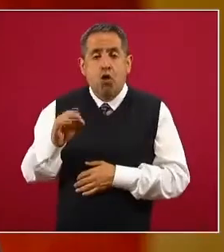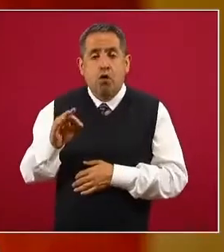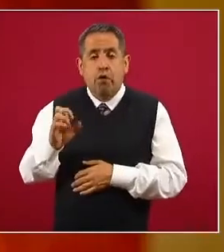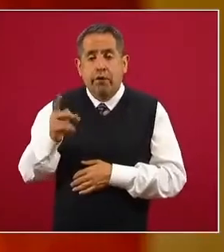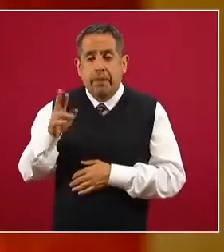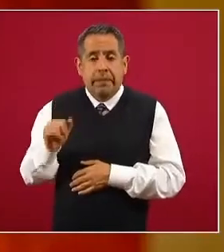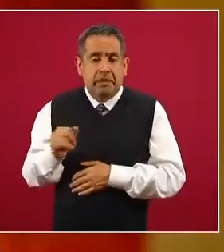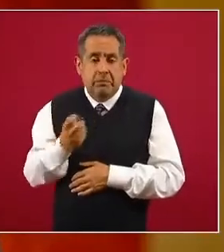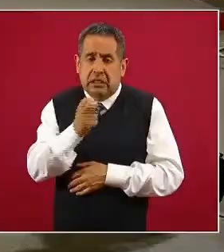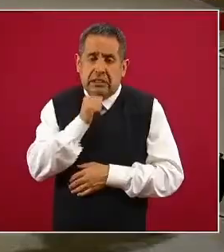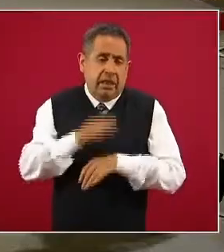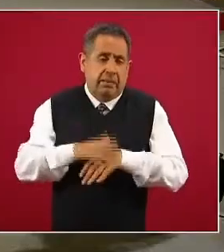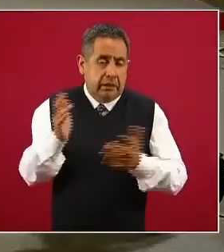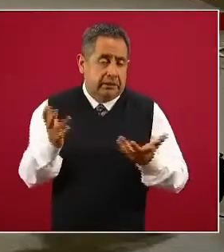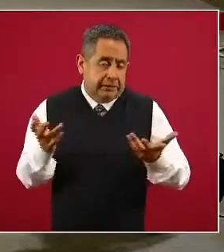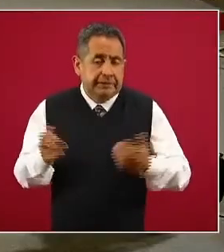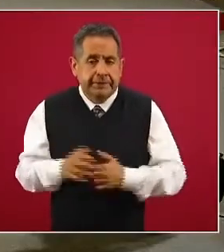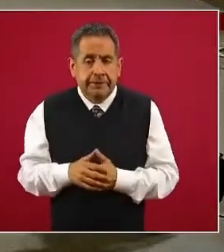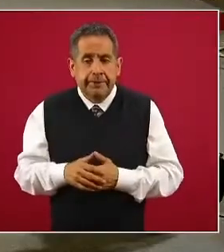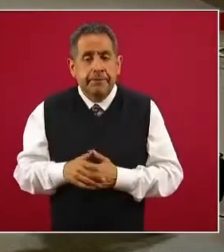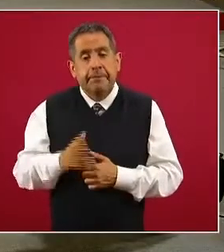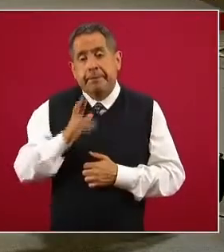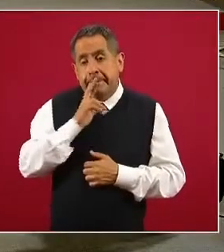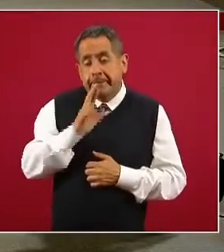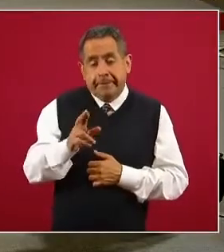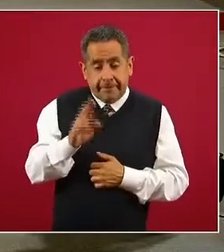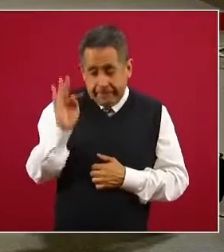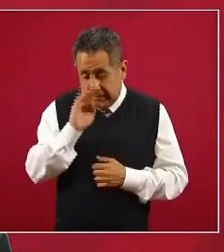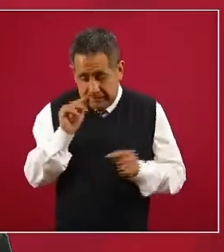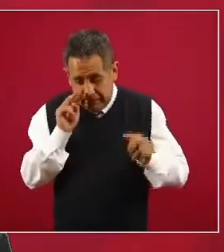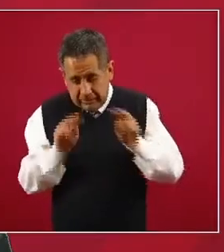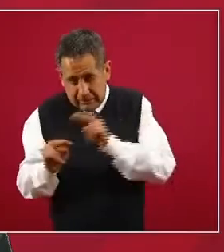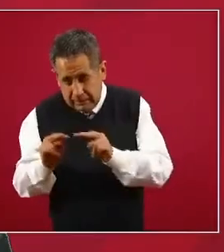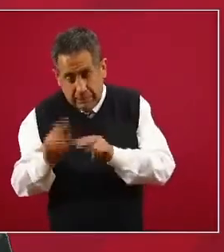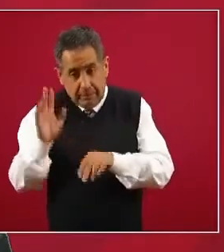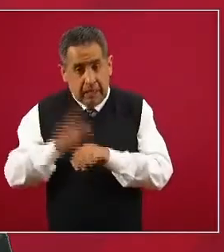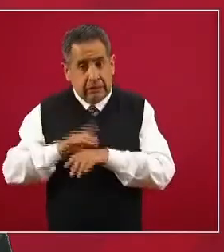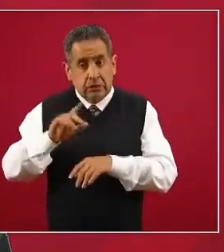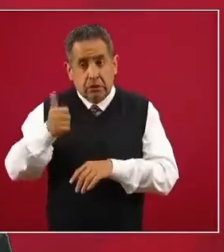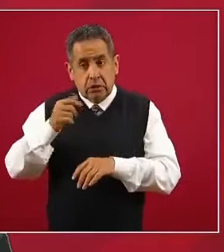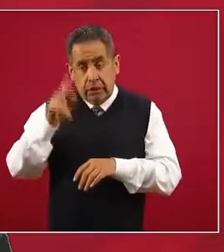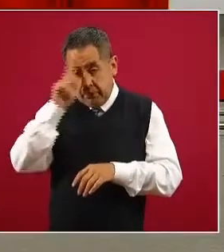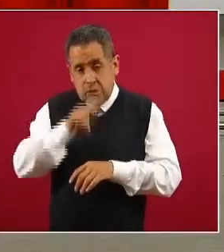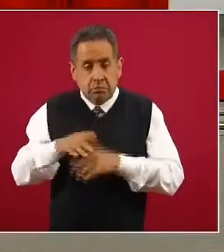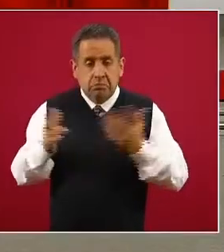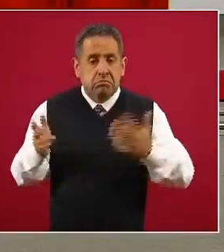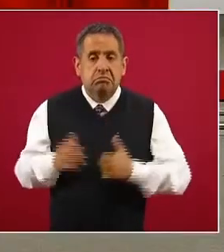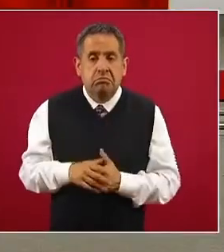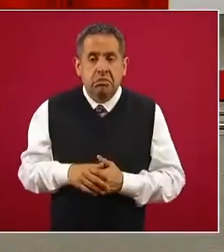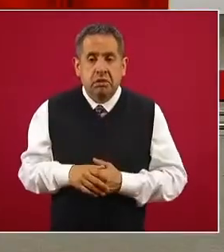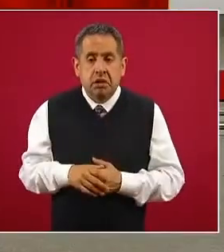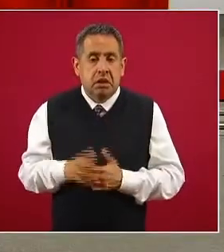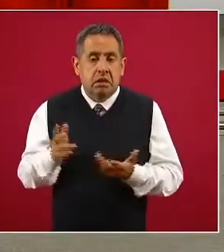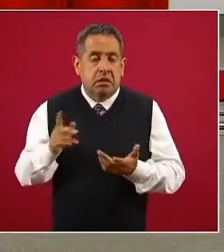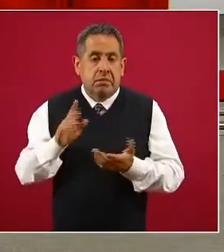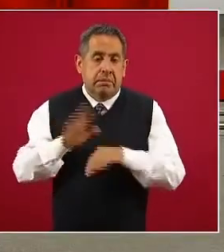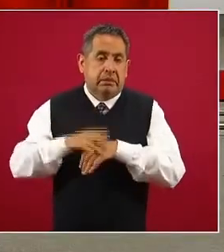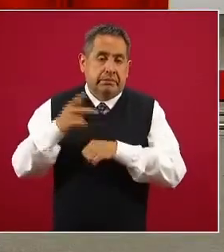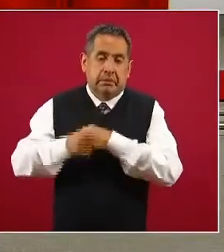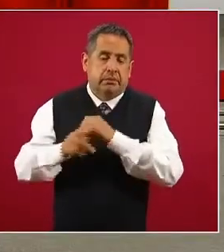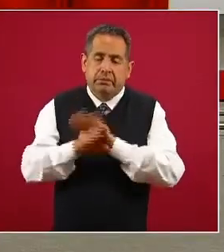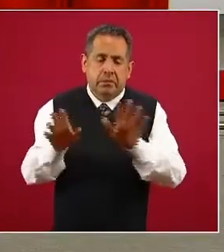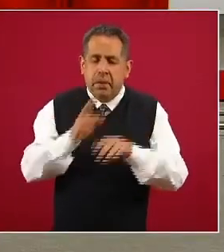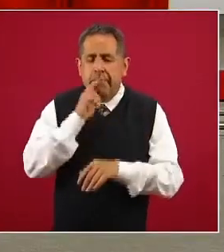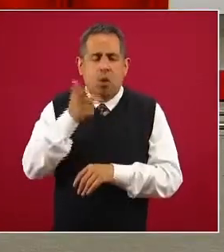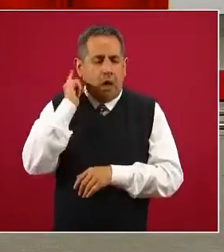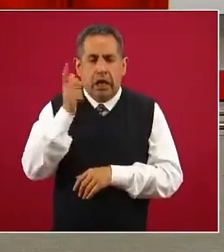pero nada más. Ahora, si los resultados de la investigación son de otra naturaleza, pues el riesgo es mayor, pero